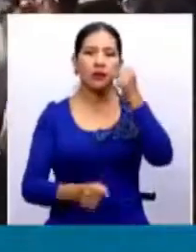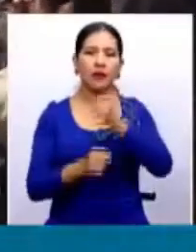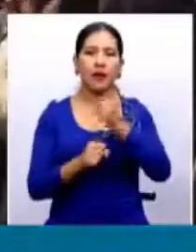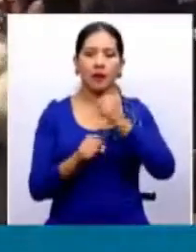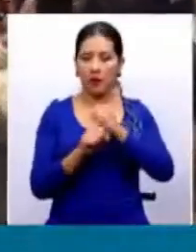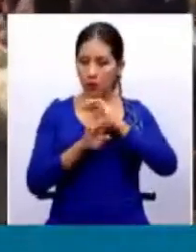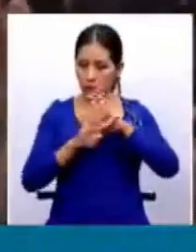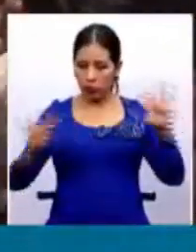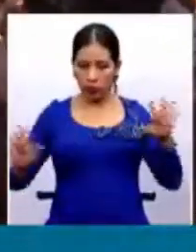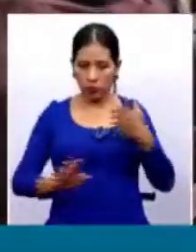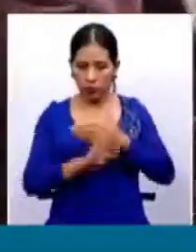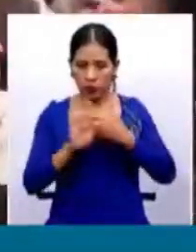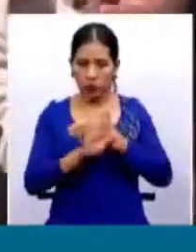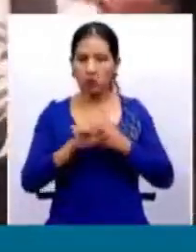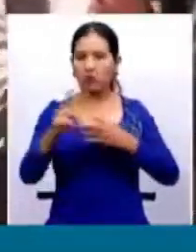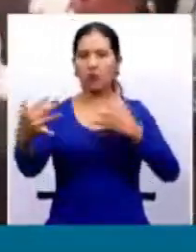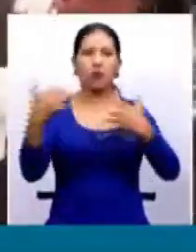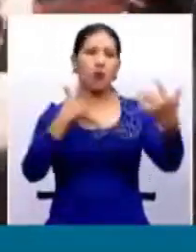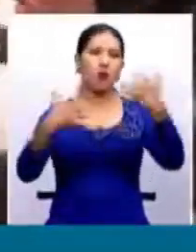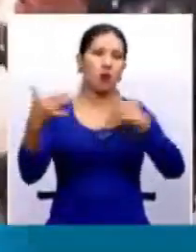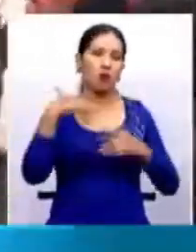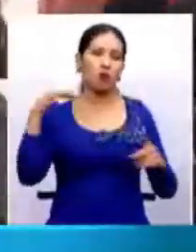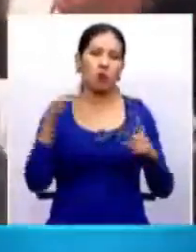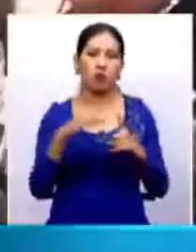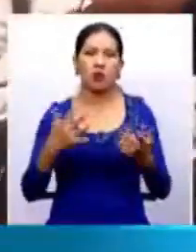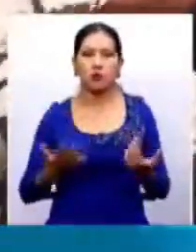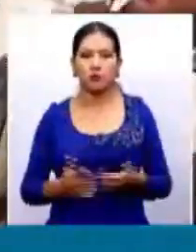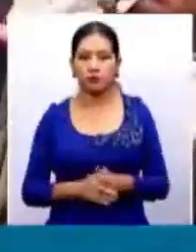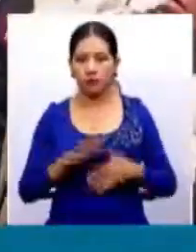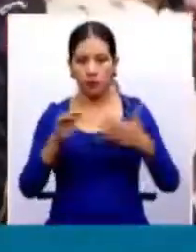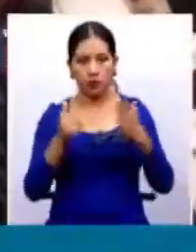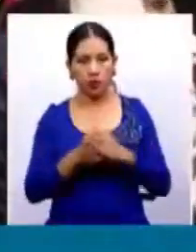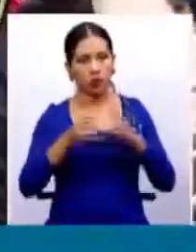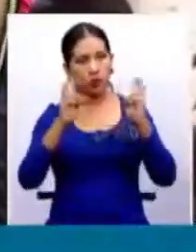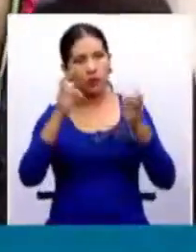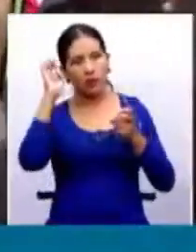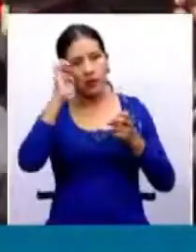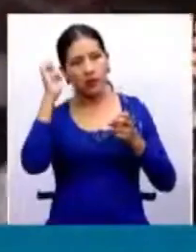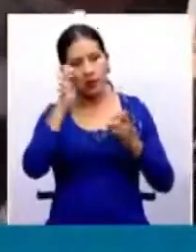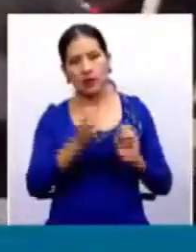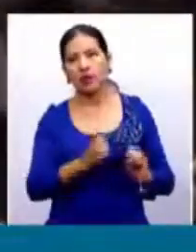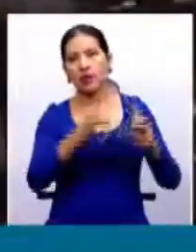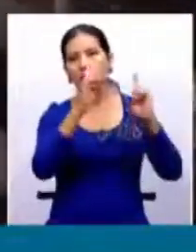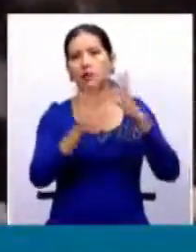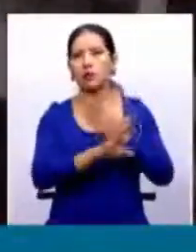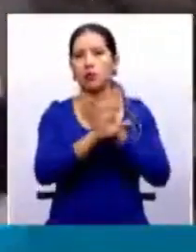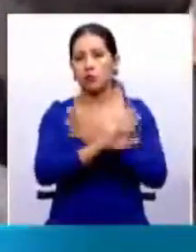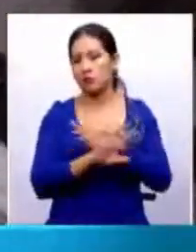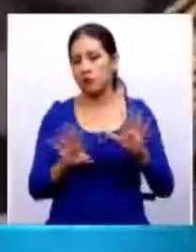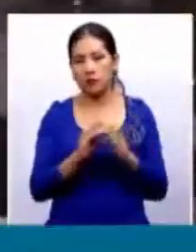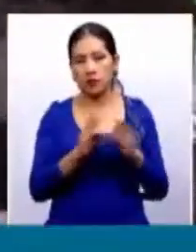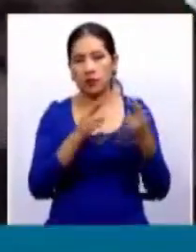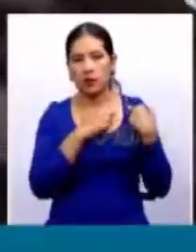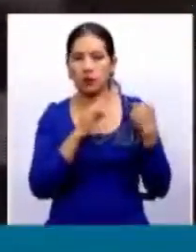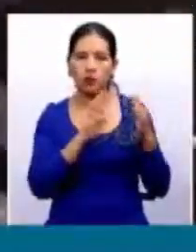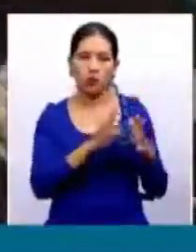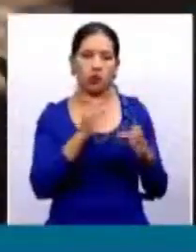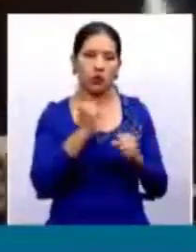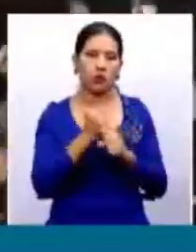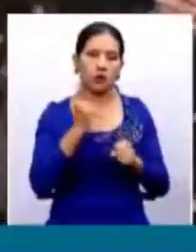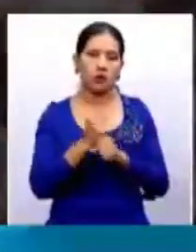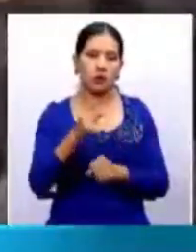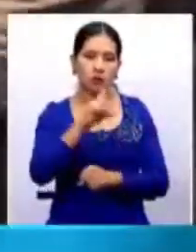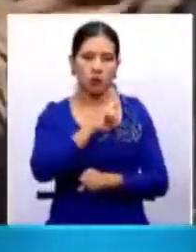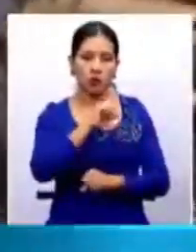cumpliendo su deber protegiendo los bienes del Estado pero con todo ello siempre el Ministerio de Educación